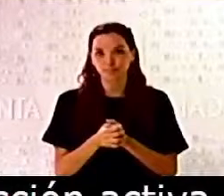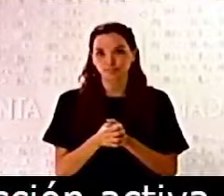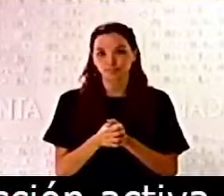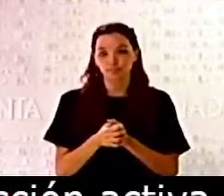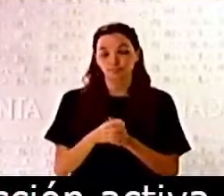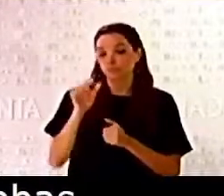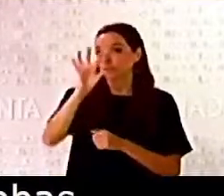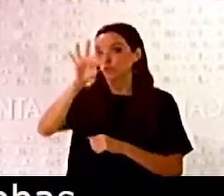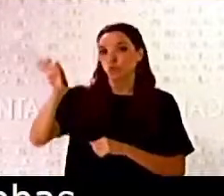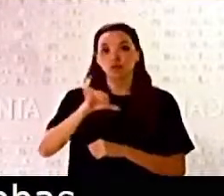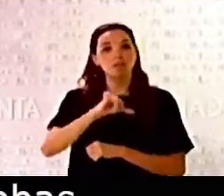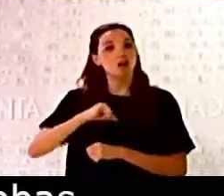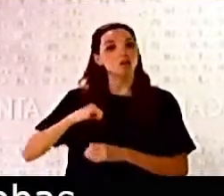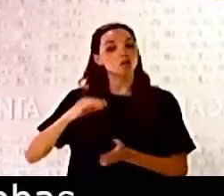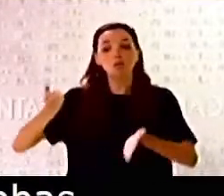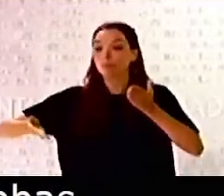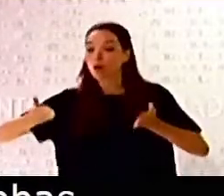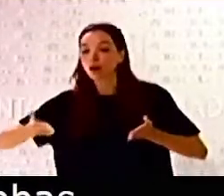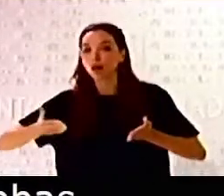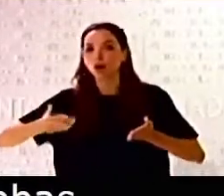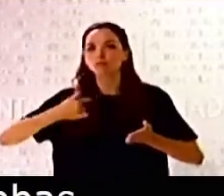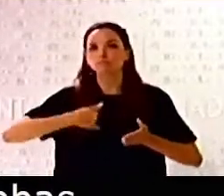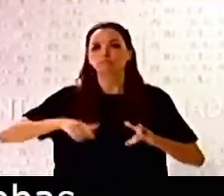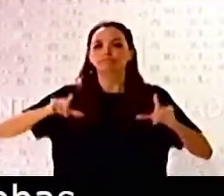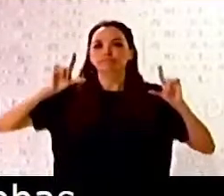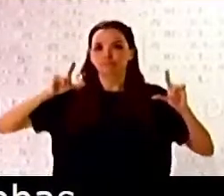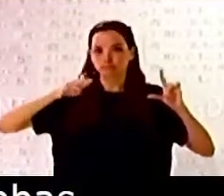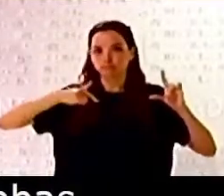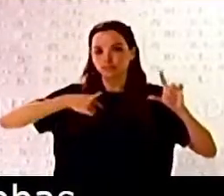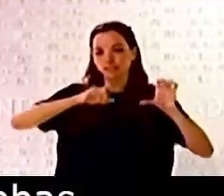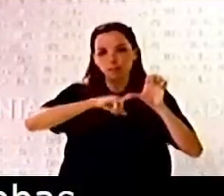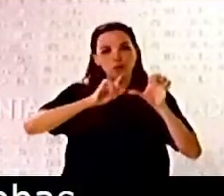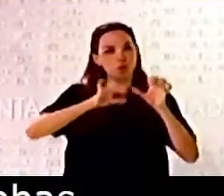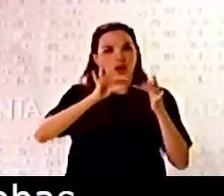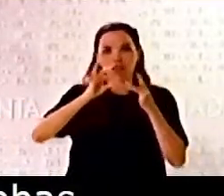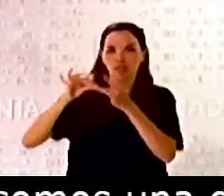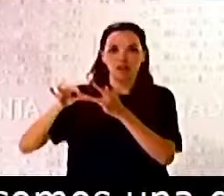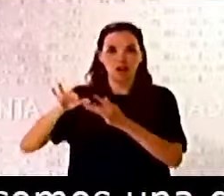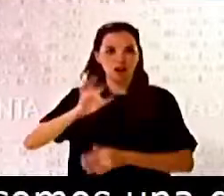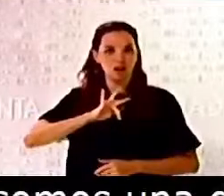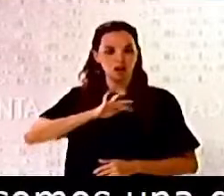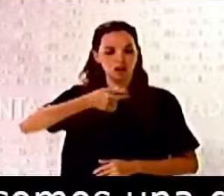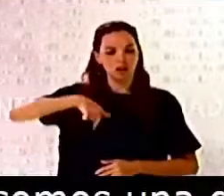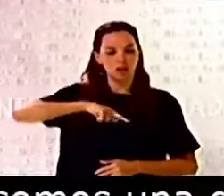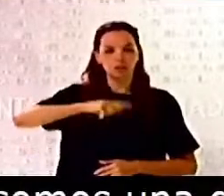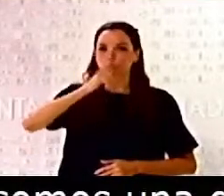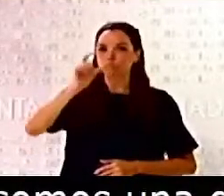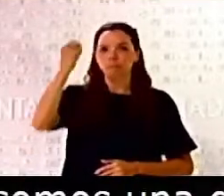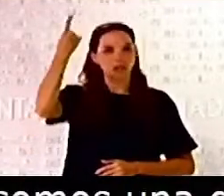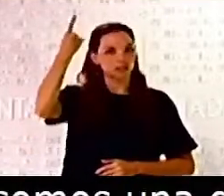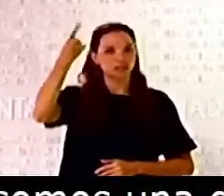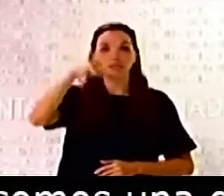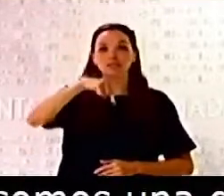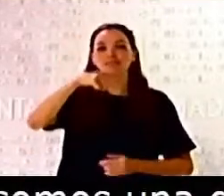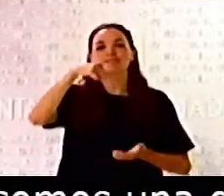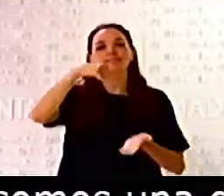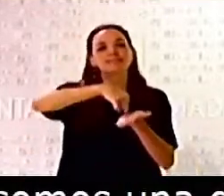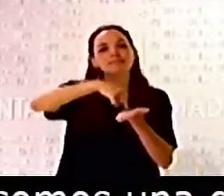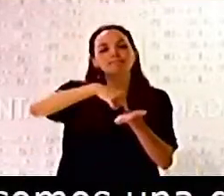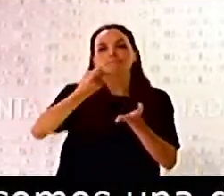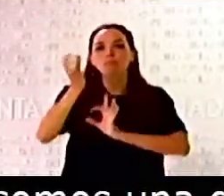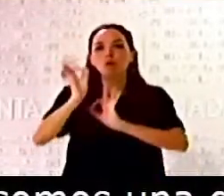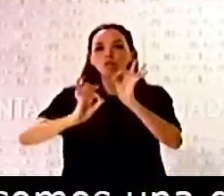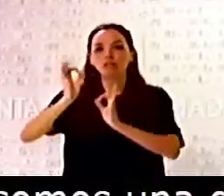Somos una de las comunidades que lideramos el país en cuanto a cifras o a tasa de